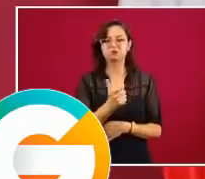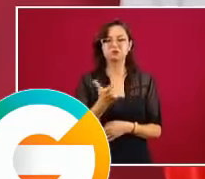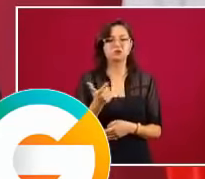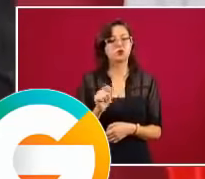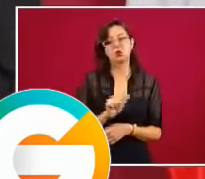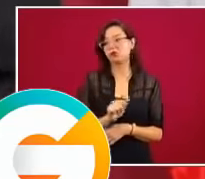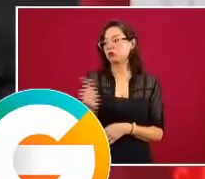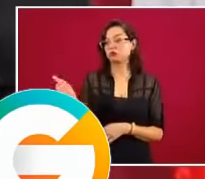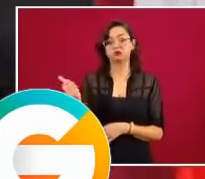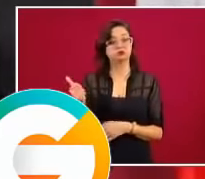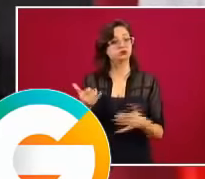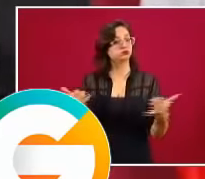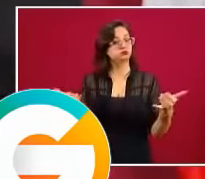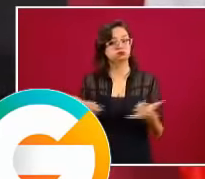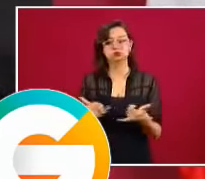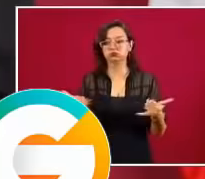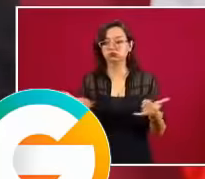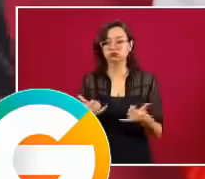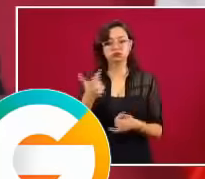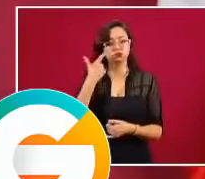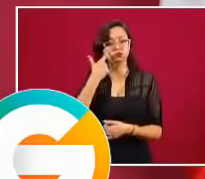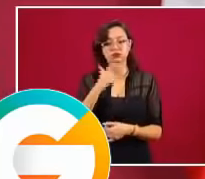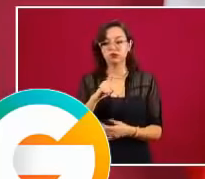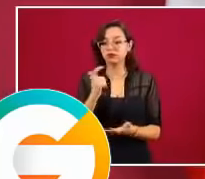no quieren pagar,